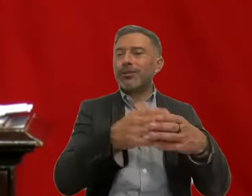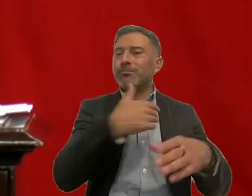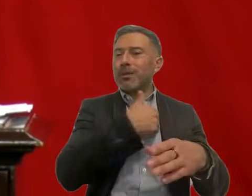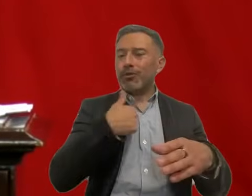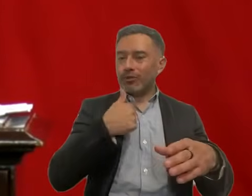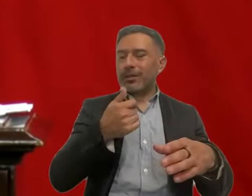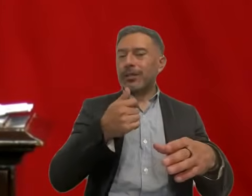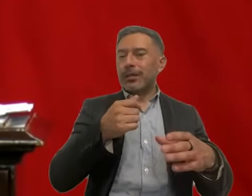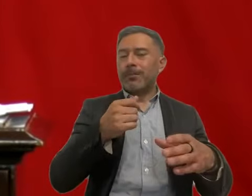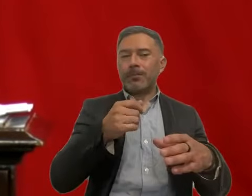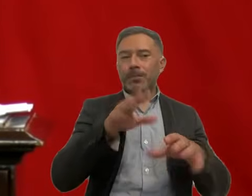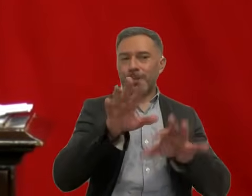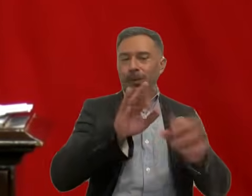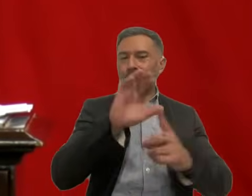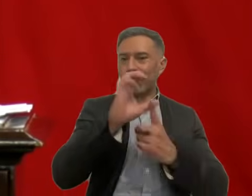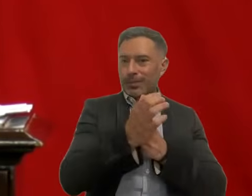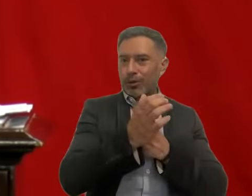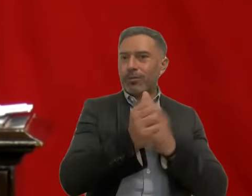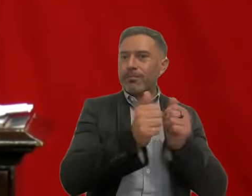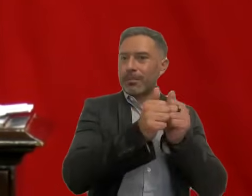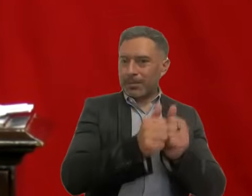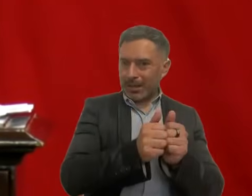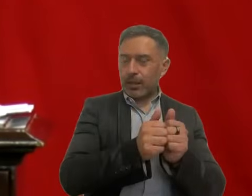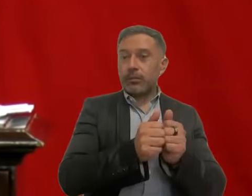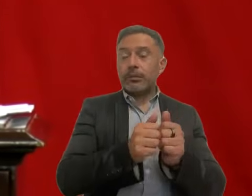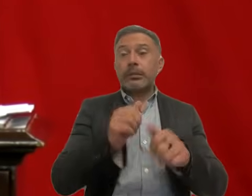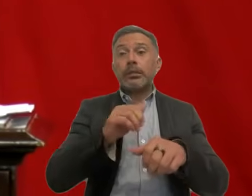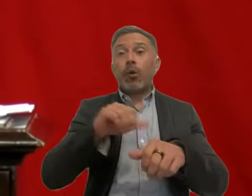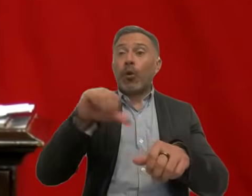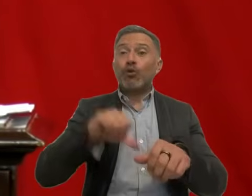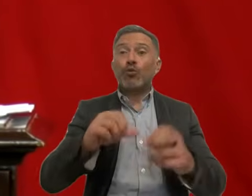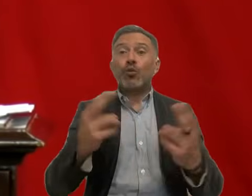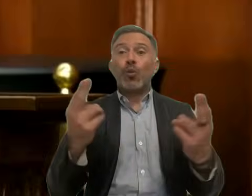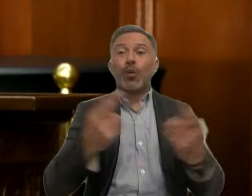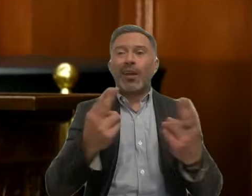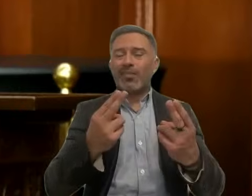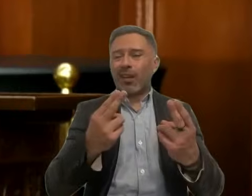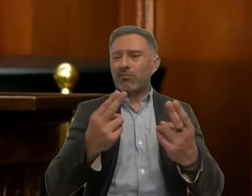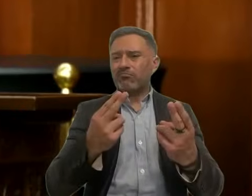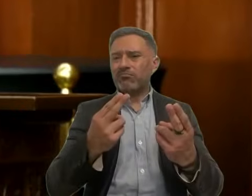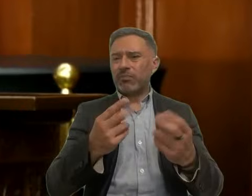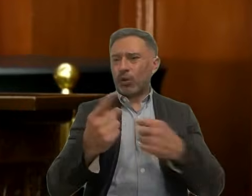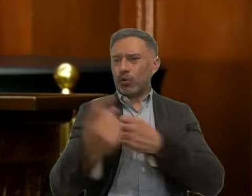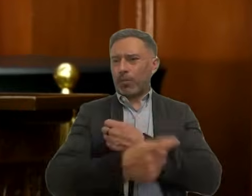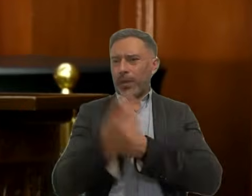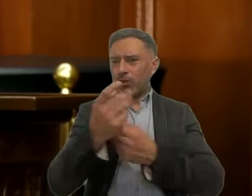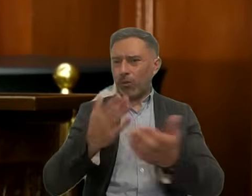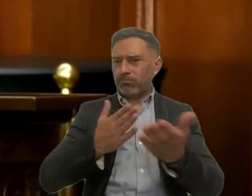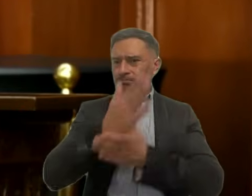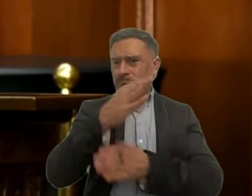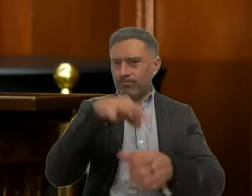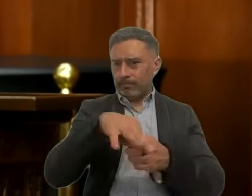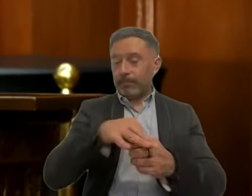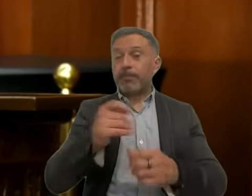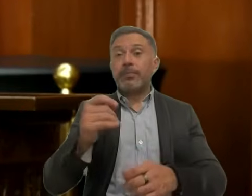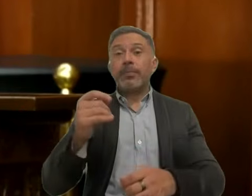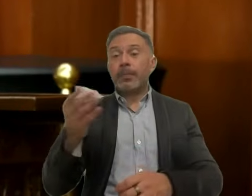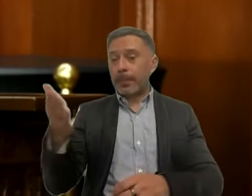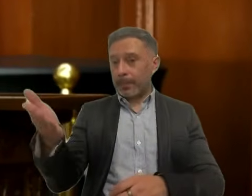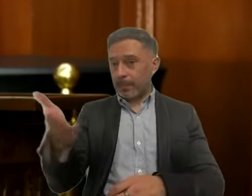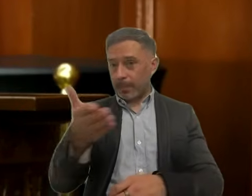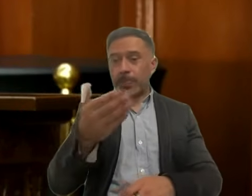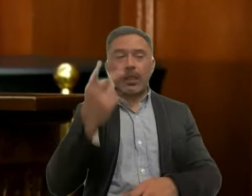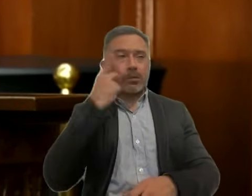con el carácter de urgente y obvia resolución. Adelante, diputado. Con su permiso, señor presidente, diputado Maurilio Hernández